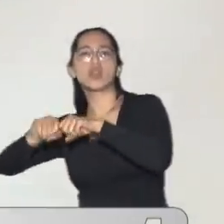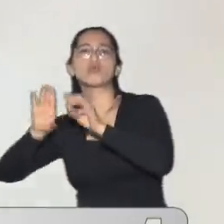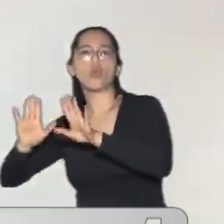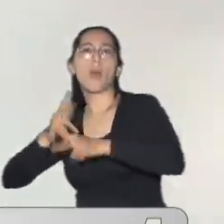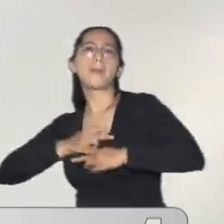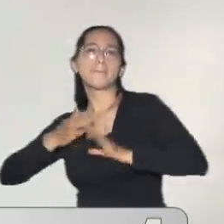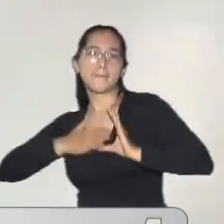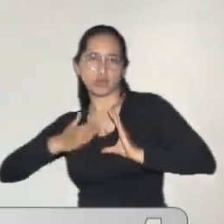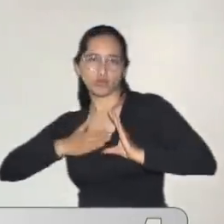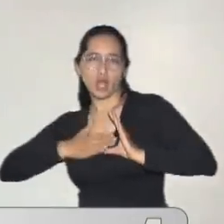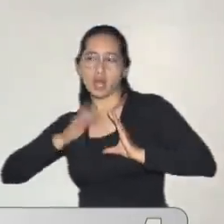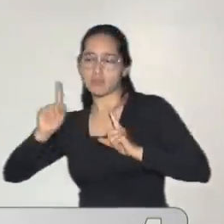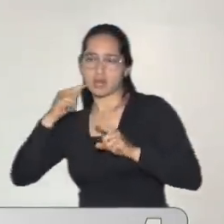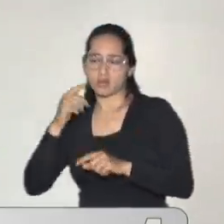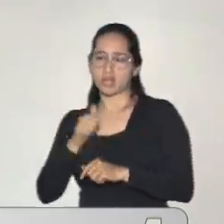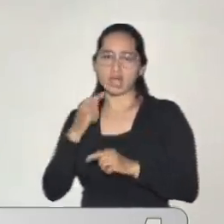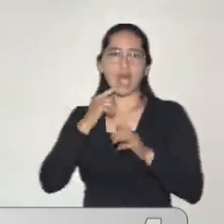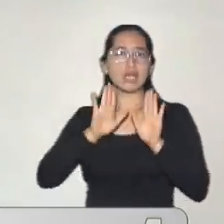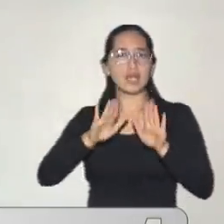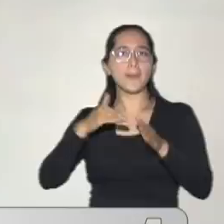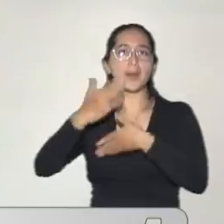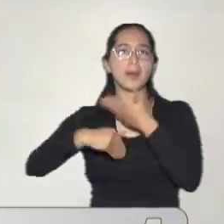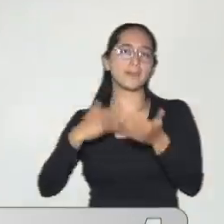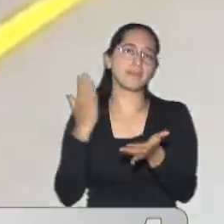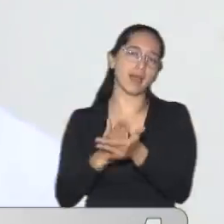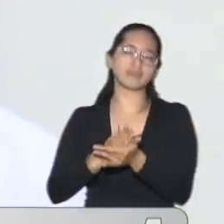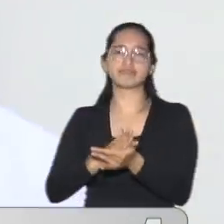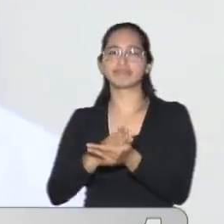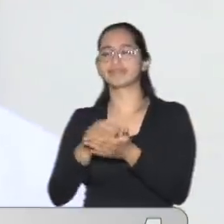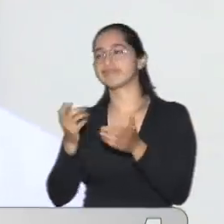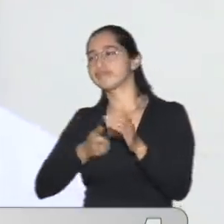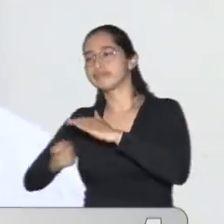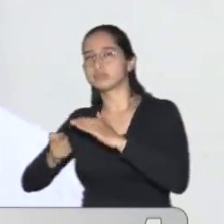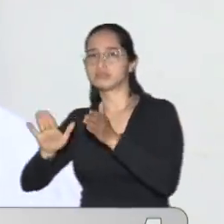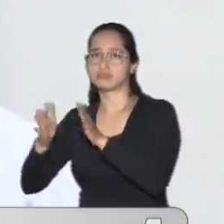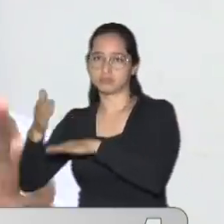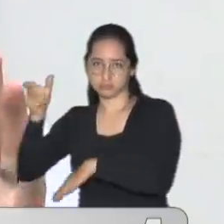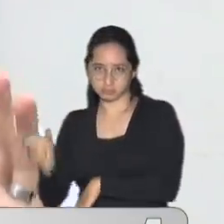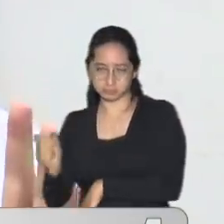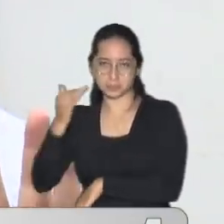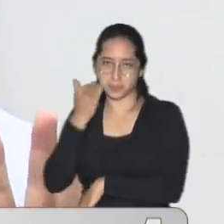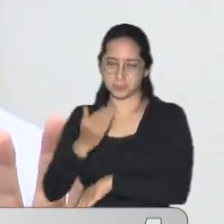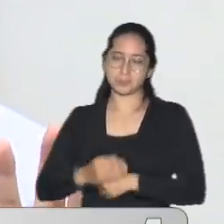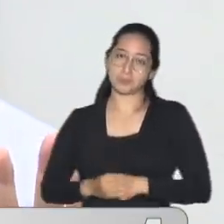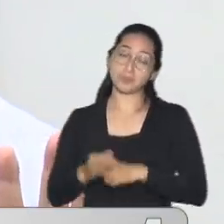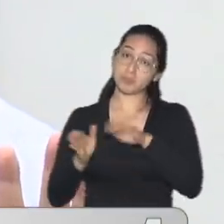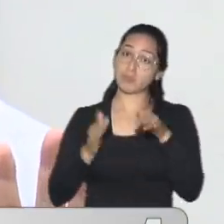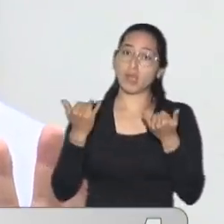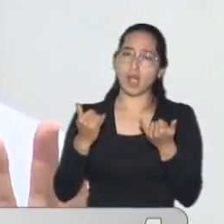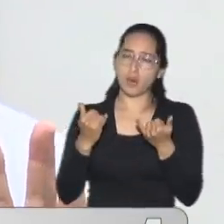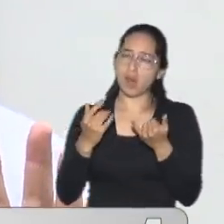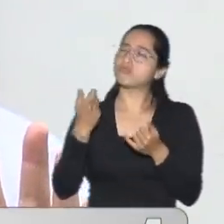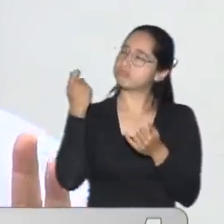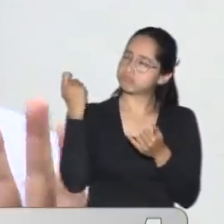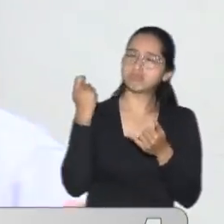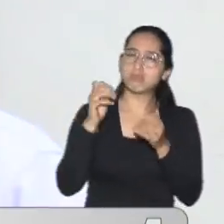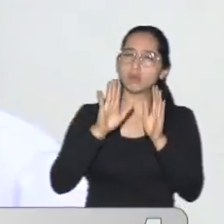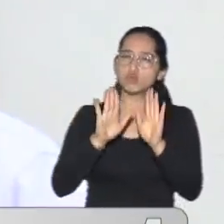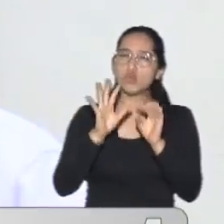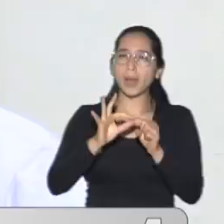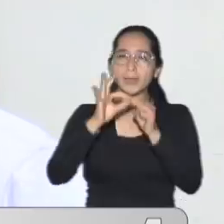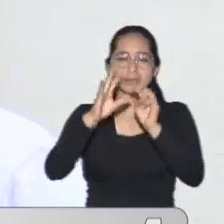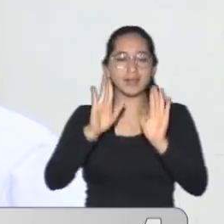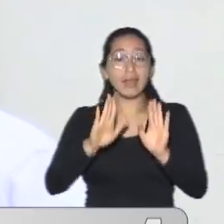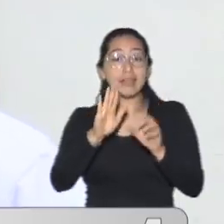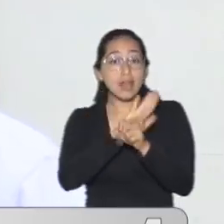ilegal de armas de fuego. Que tiene como antecedente homicidios cometidos en años anteriores, particularmente conocemos de un hecho, y la